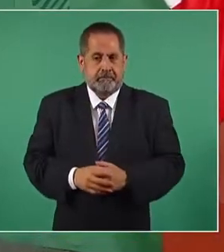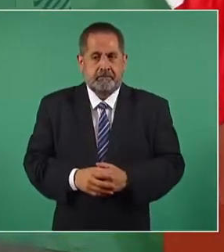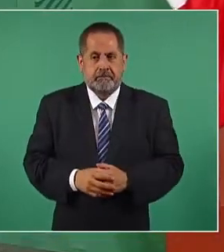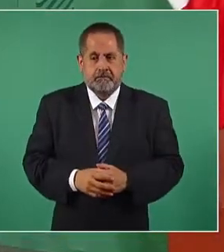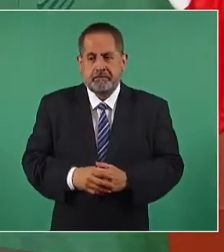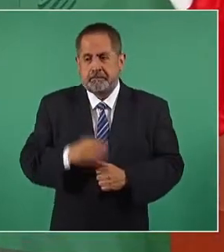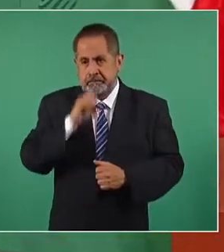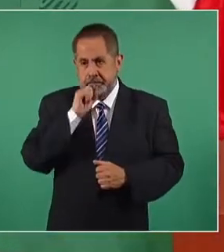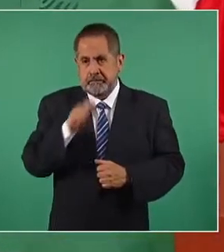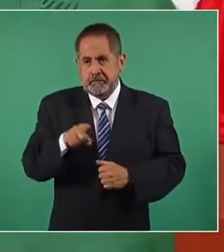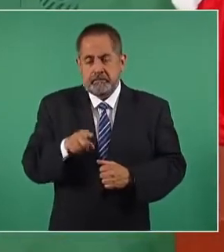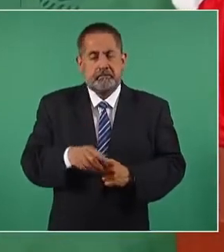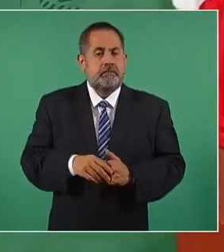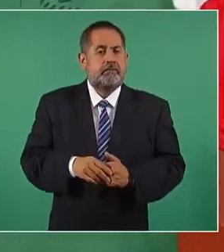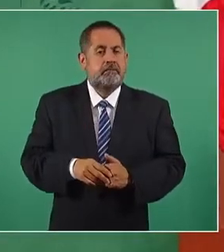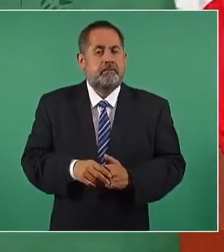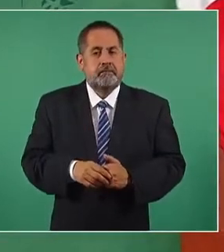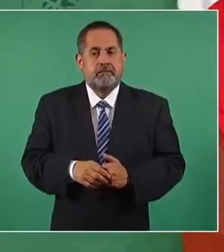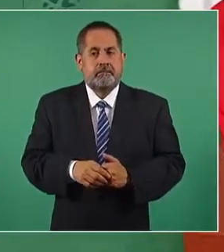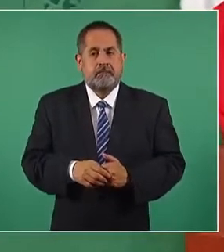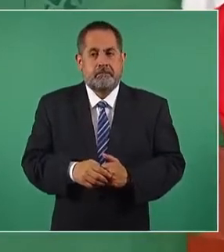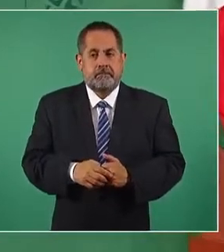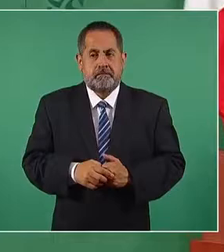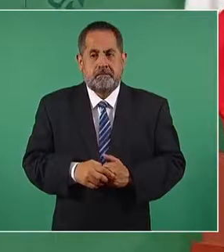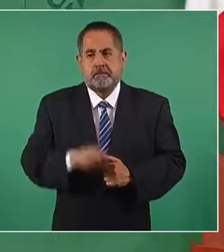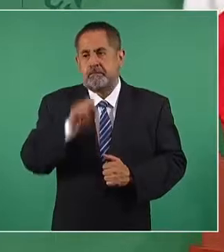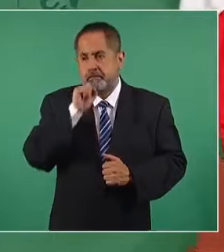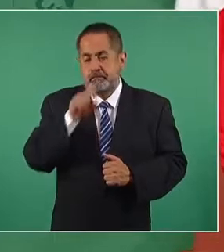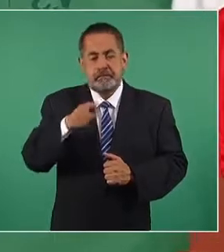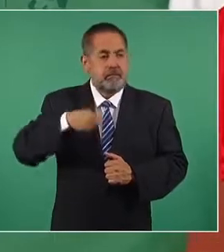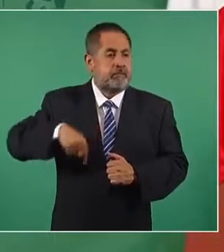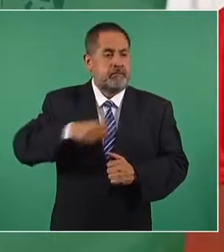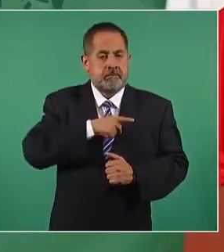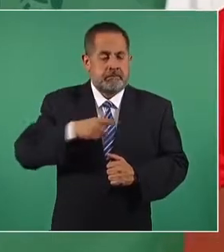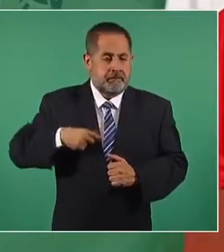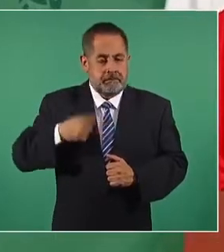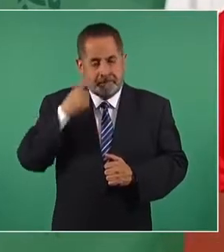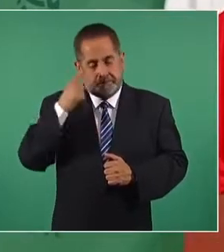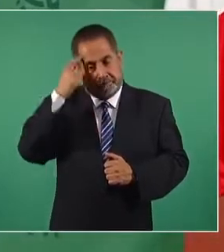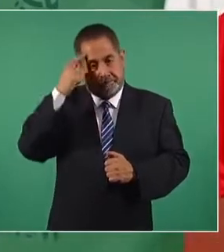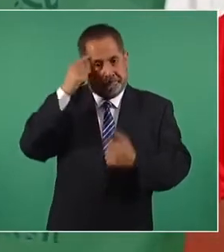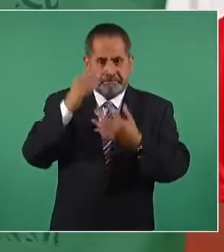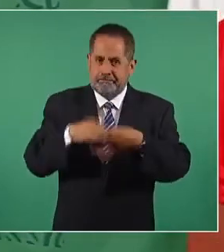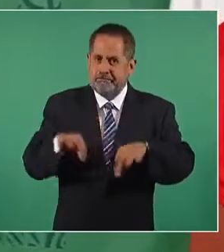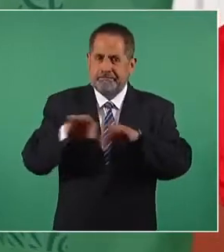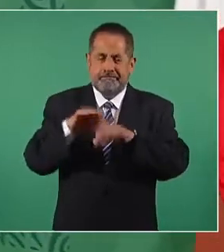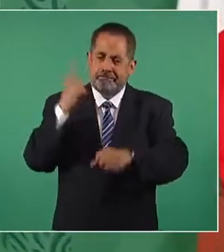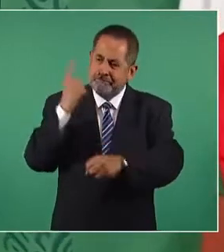y también es lo que debemos de estimar más importante